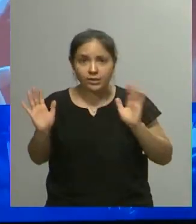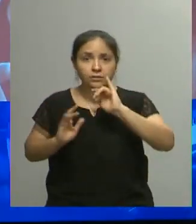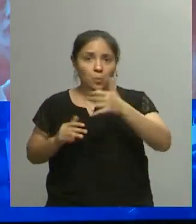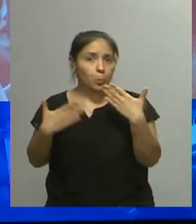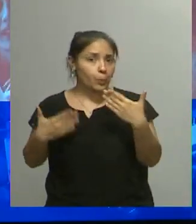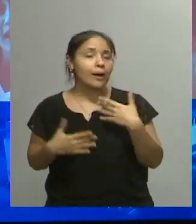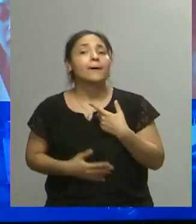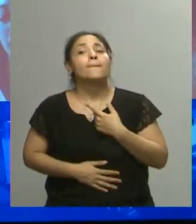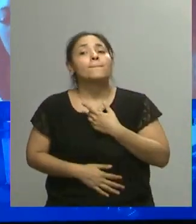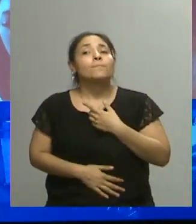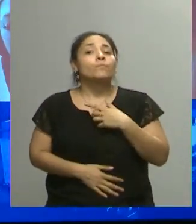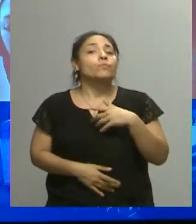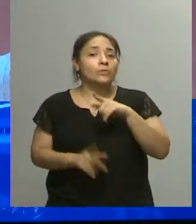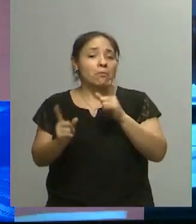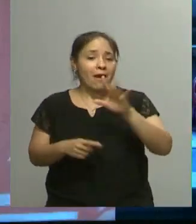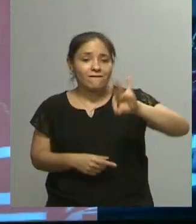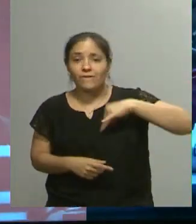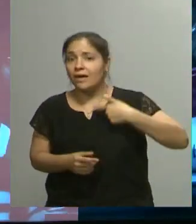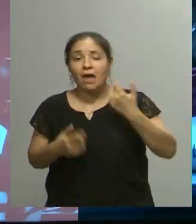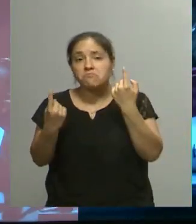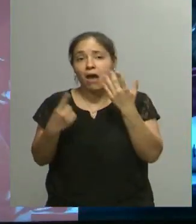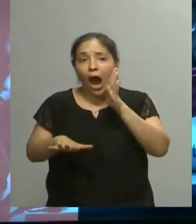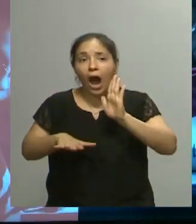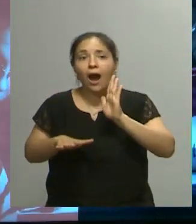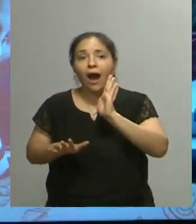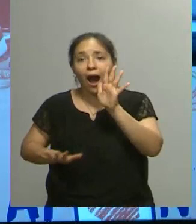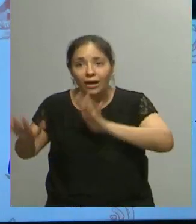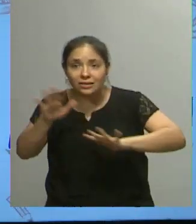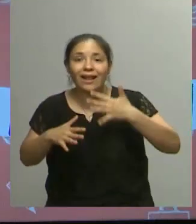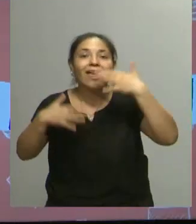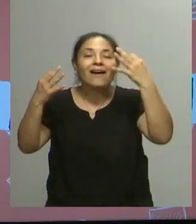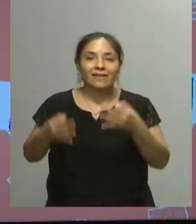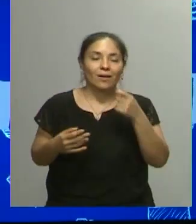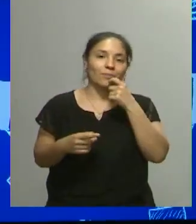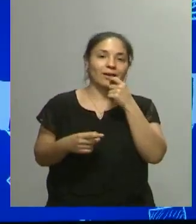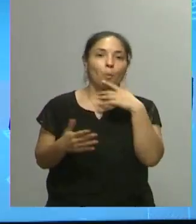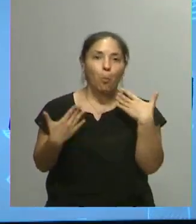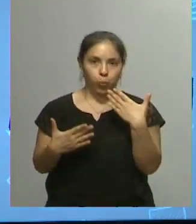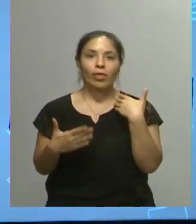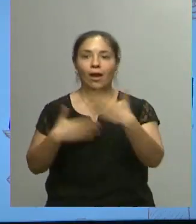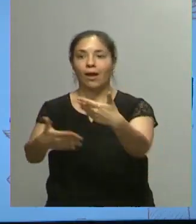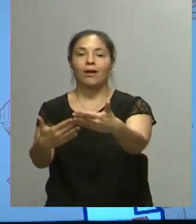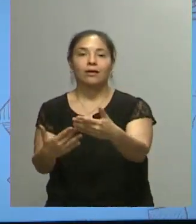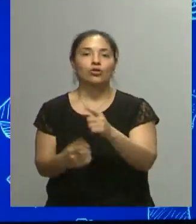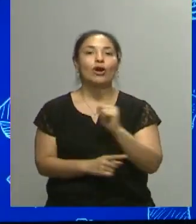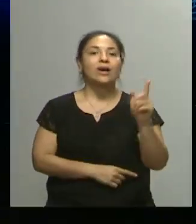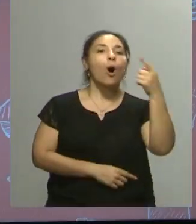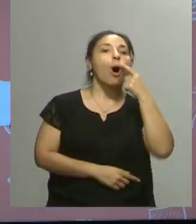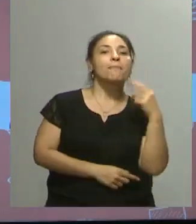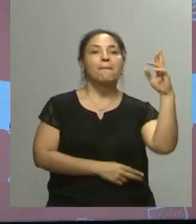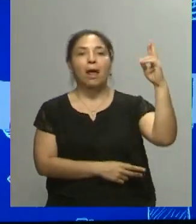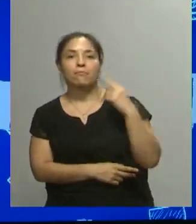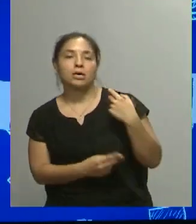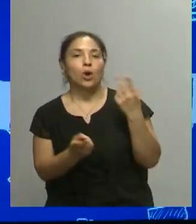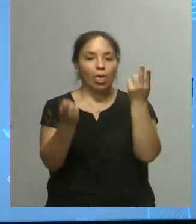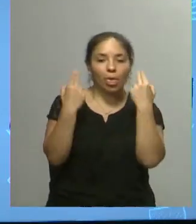hagan, no sé, con su vida todo lo que puedan, pero realmente todo lo que puedan, no lo que un varón autoriza que una mujer haga, o no que por ser